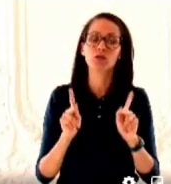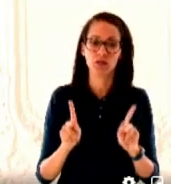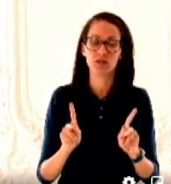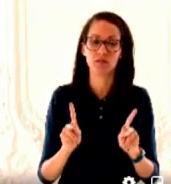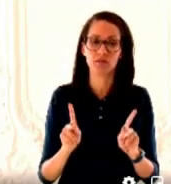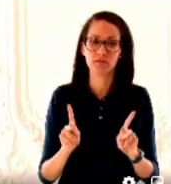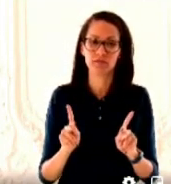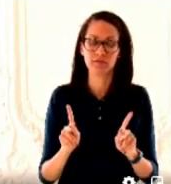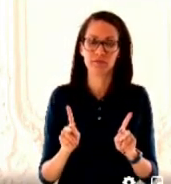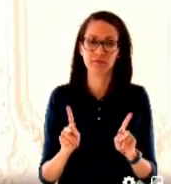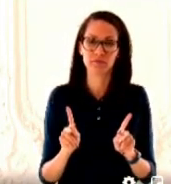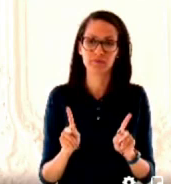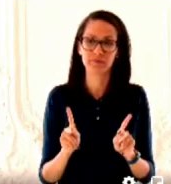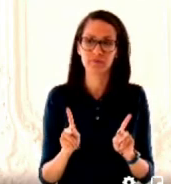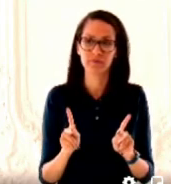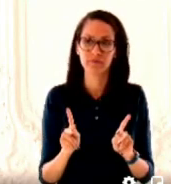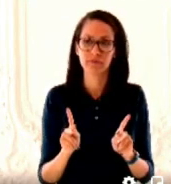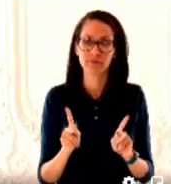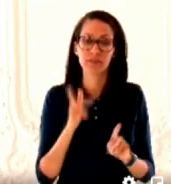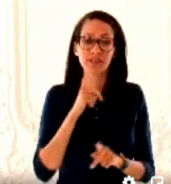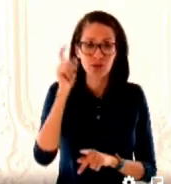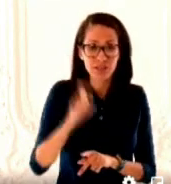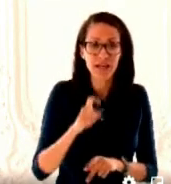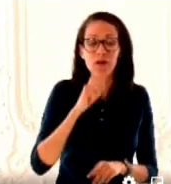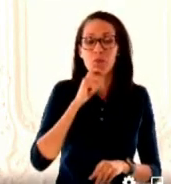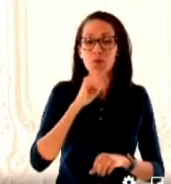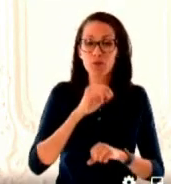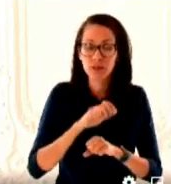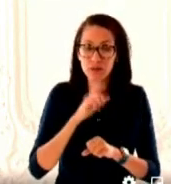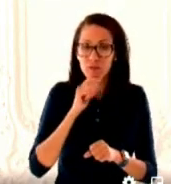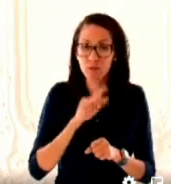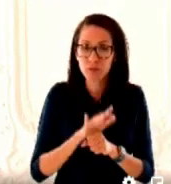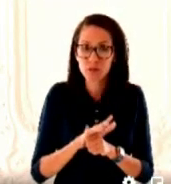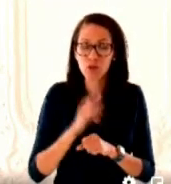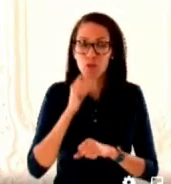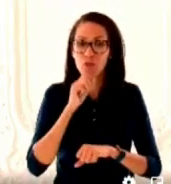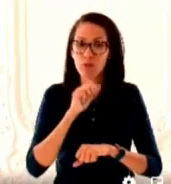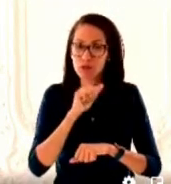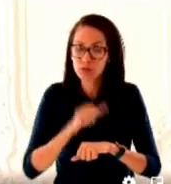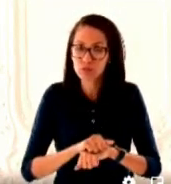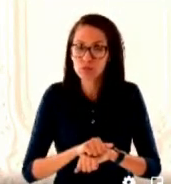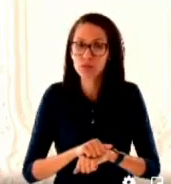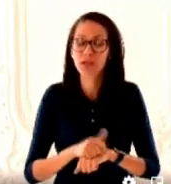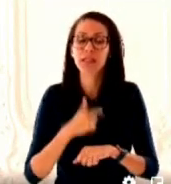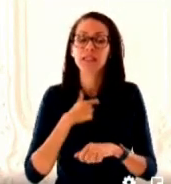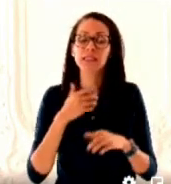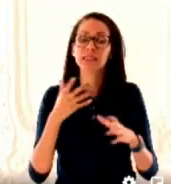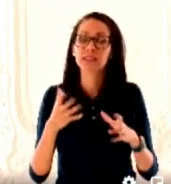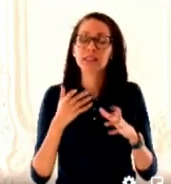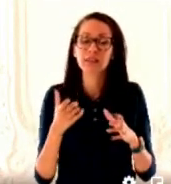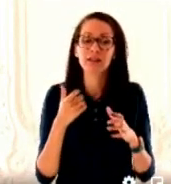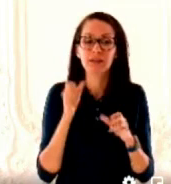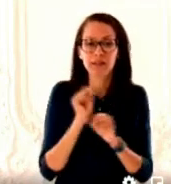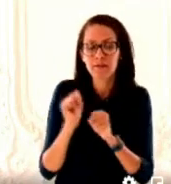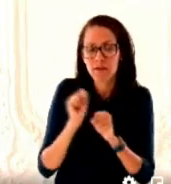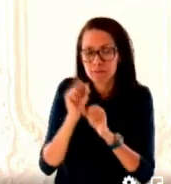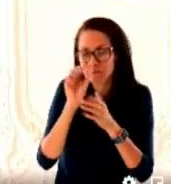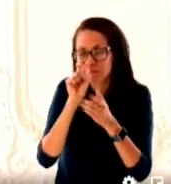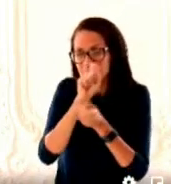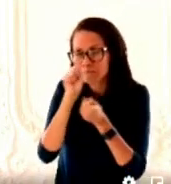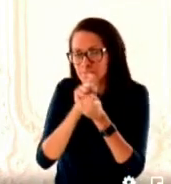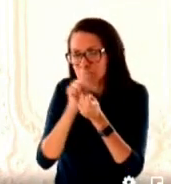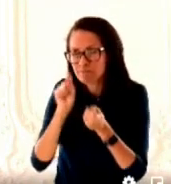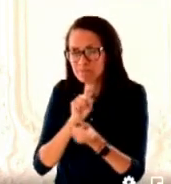yo he tenido. Eso requiere compromiso, eso requiere atención al detalle,